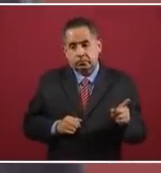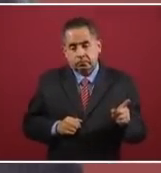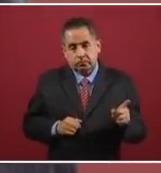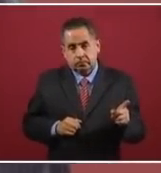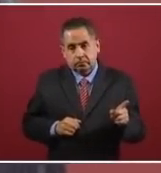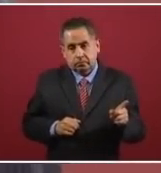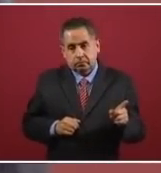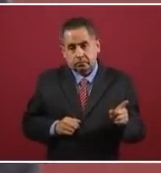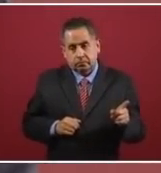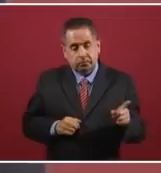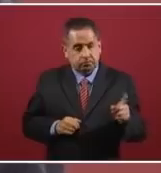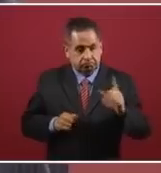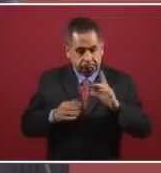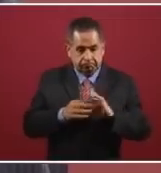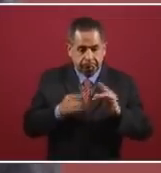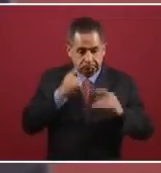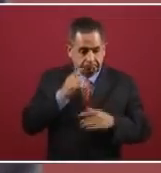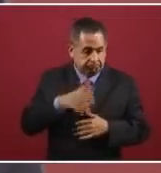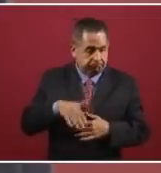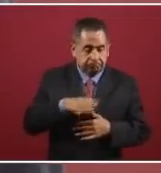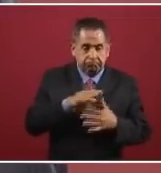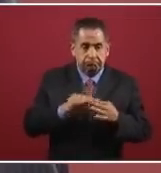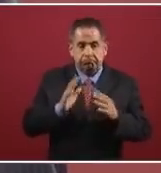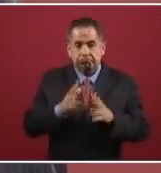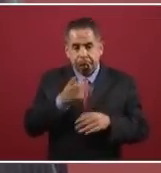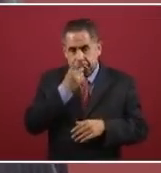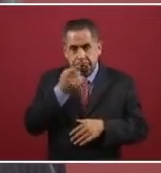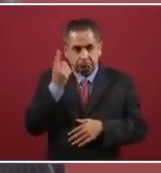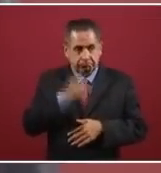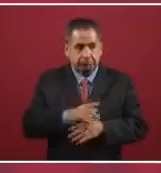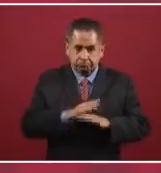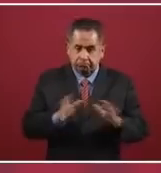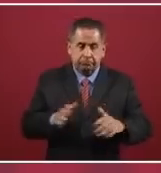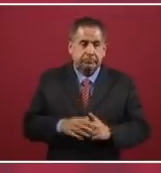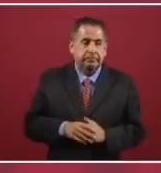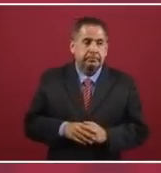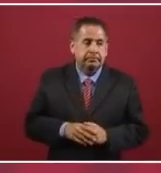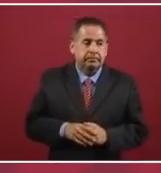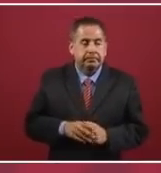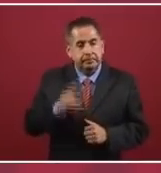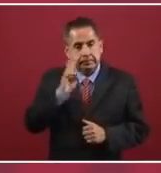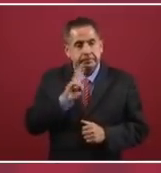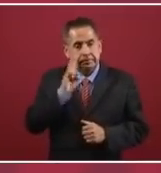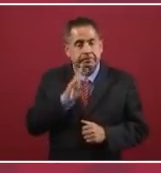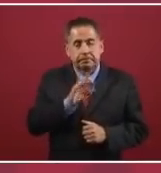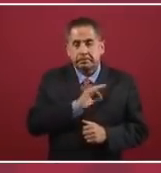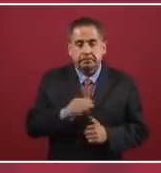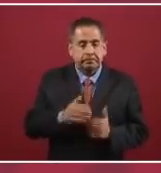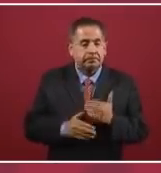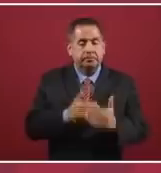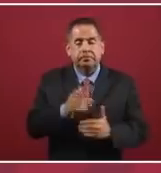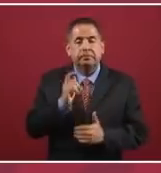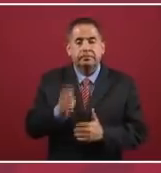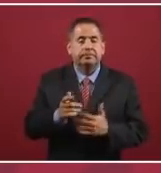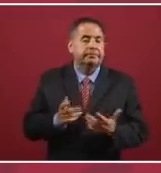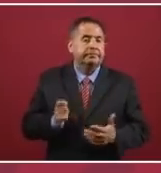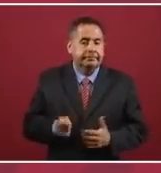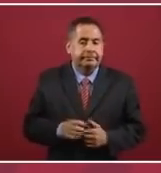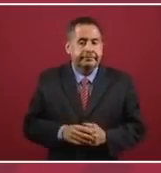se explore, he dado instrucciones hasta la posibilidad